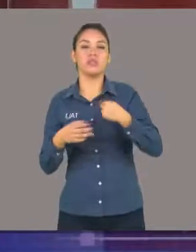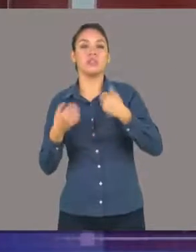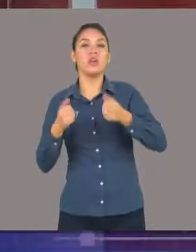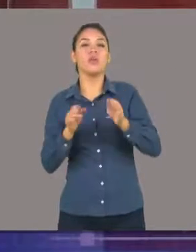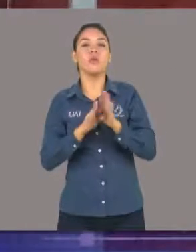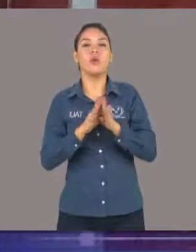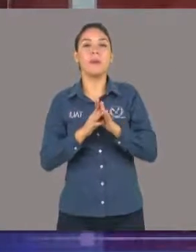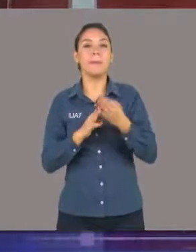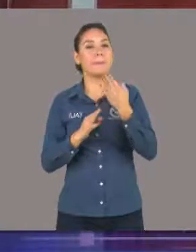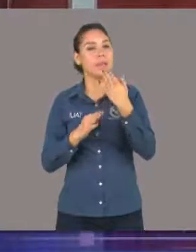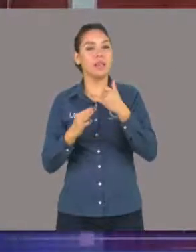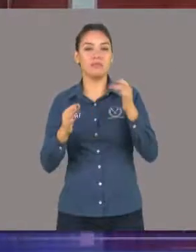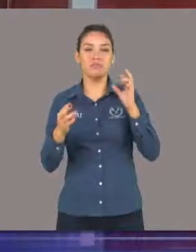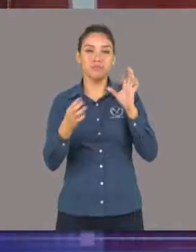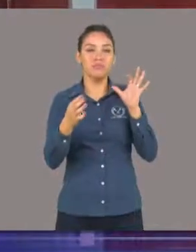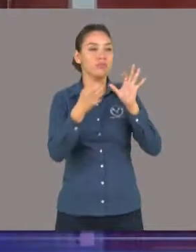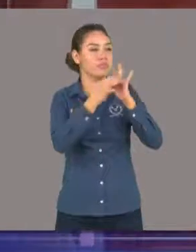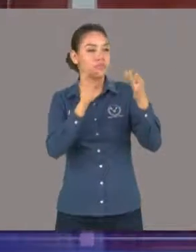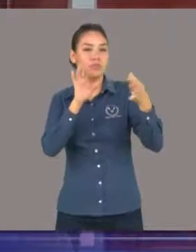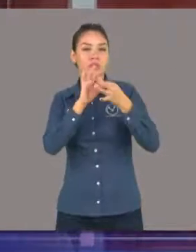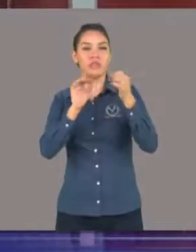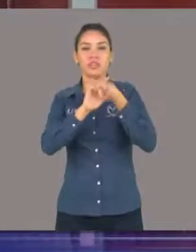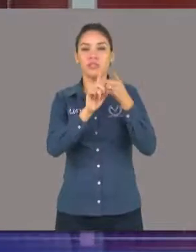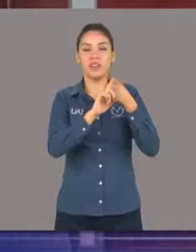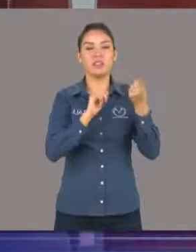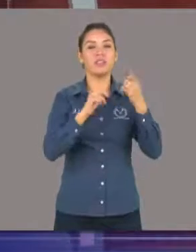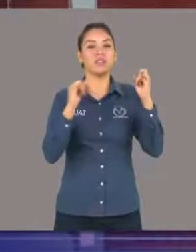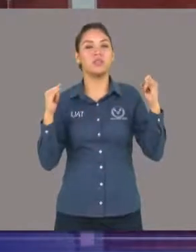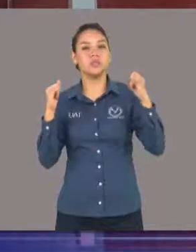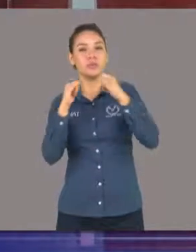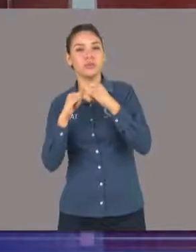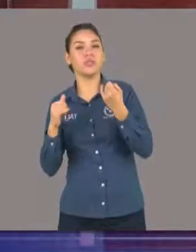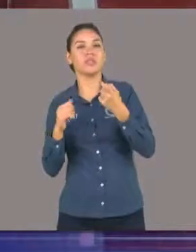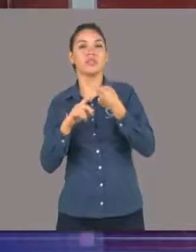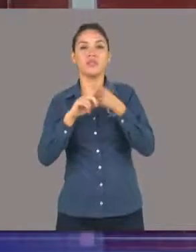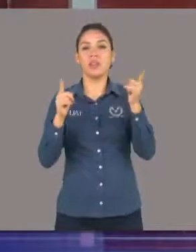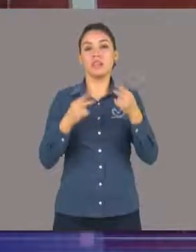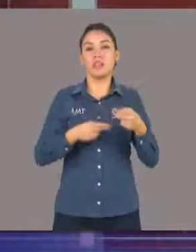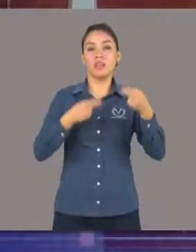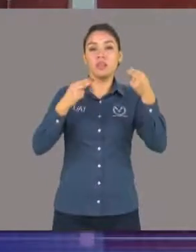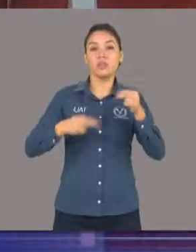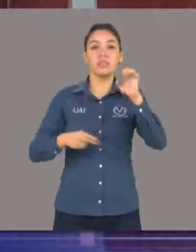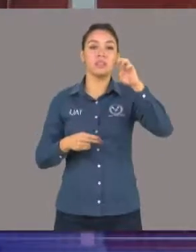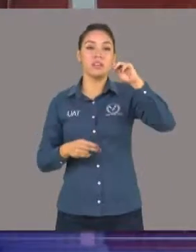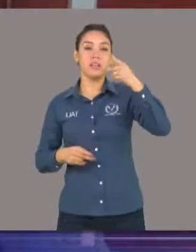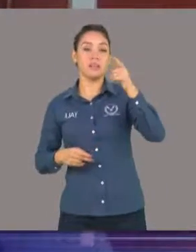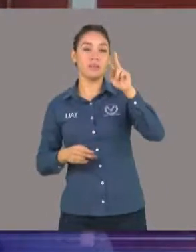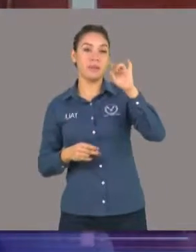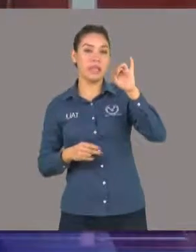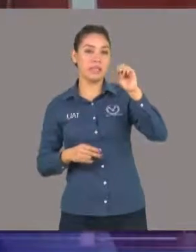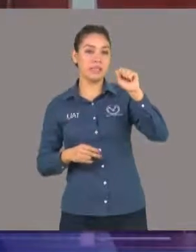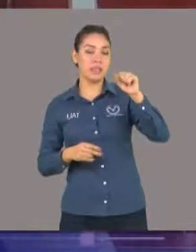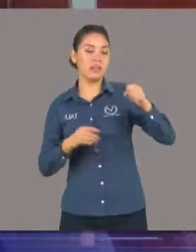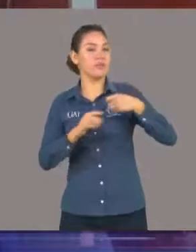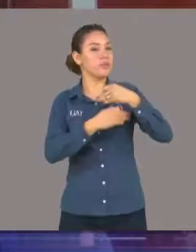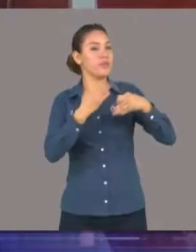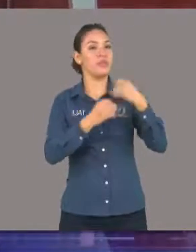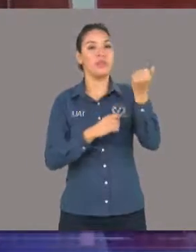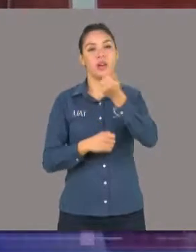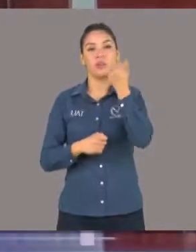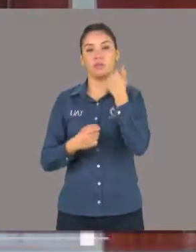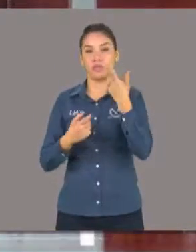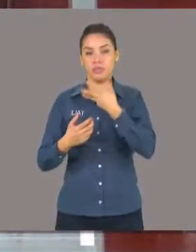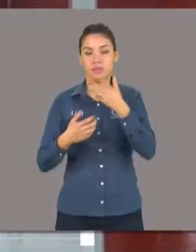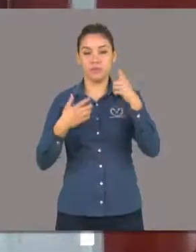estamos tratando de mantener una relación muy estrecha, muy vinculada con las organizaciones que demandan nuestros